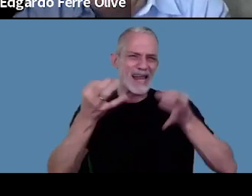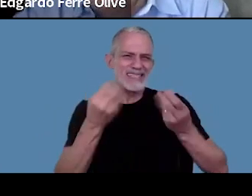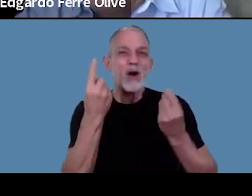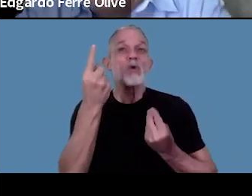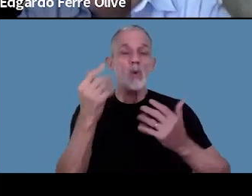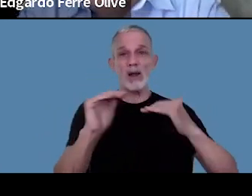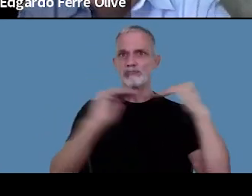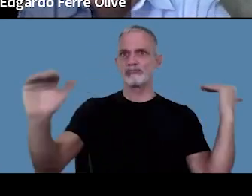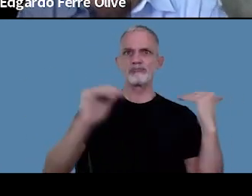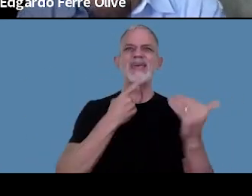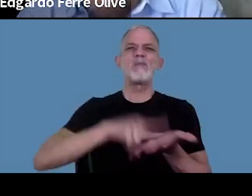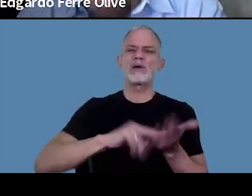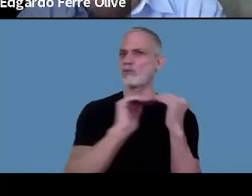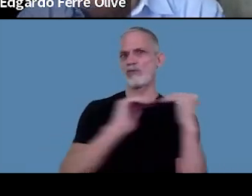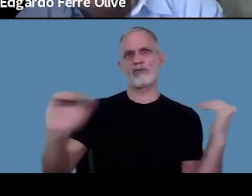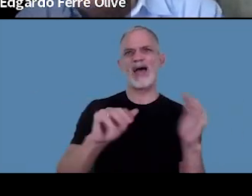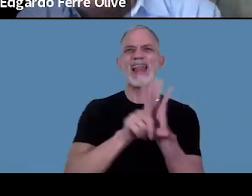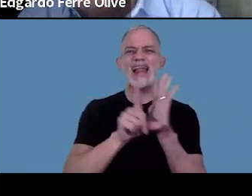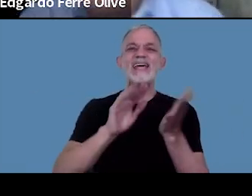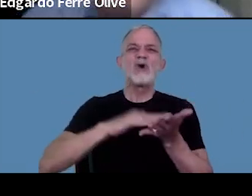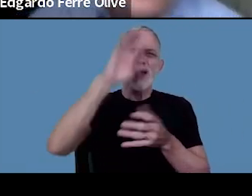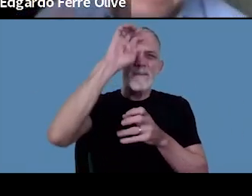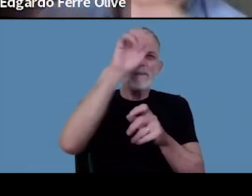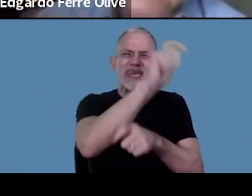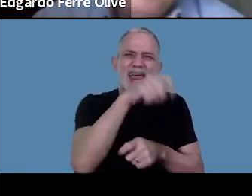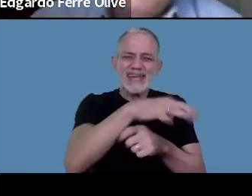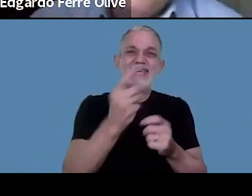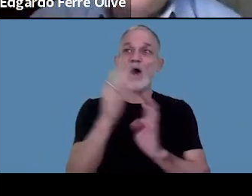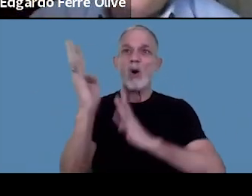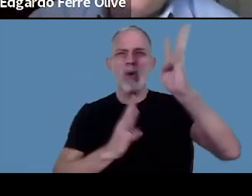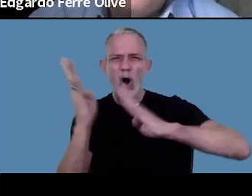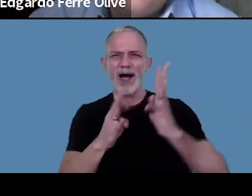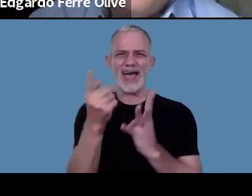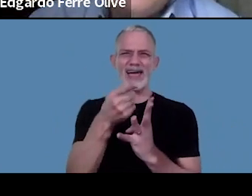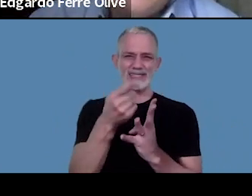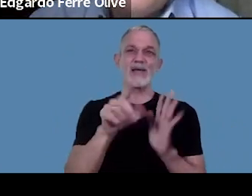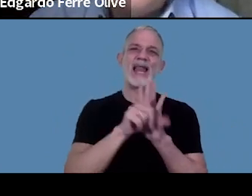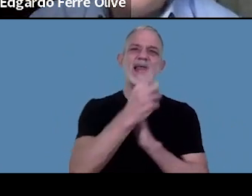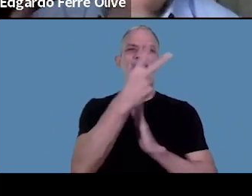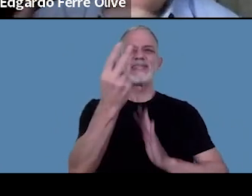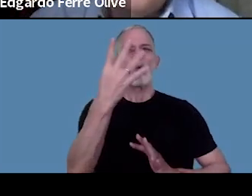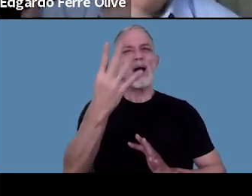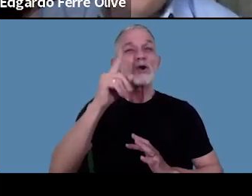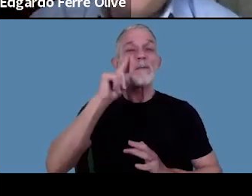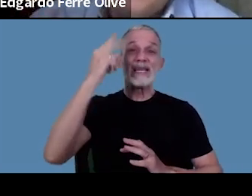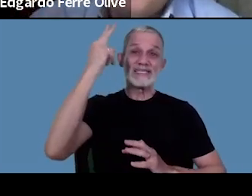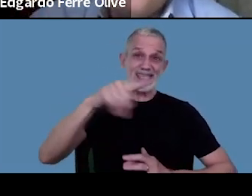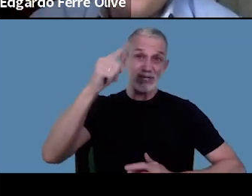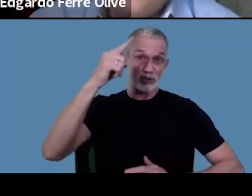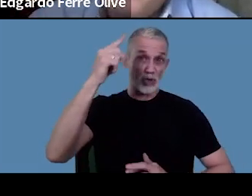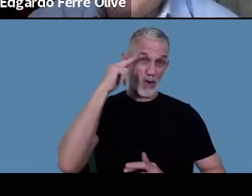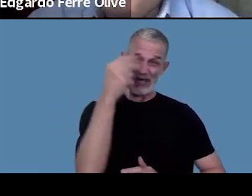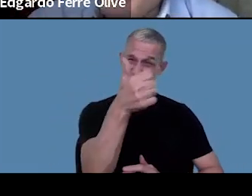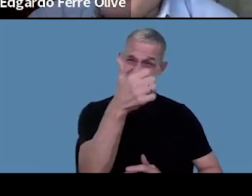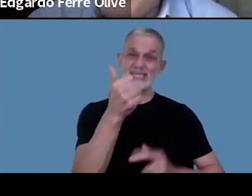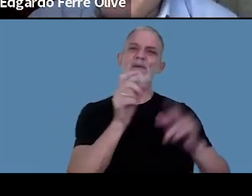fiscal. ¿Está bien? La ley de minería, de bosques y energía. Por ejemplo, la ley de minería, la ley 2496, establece un sistema de estabilidad fiscal por